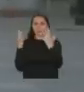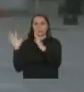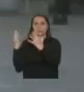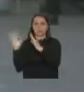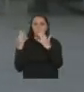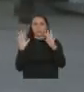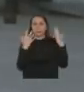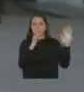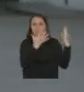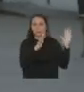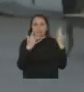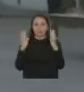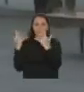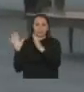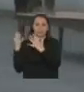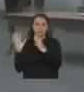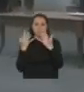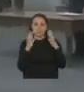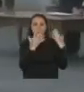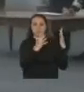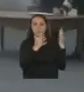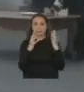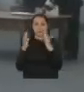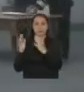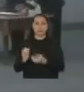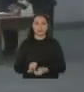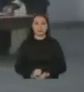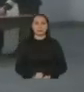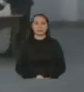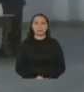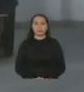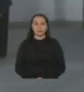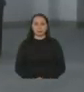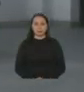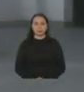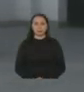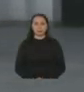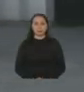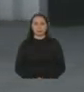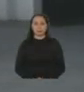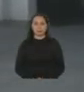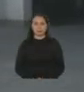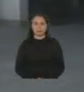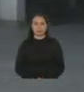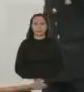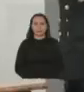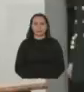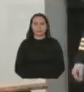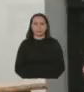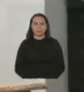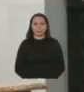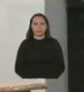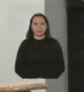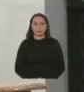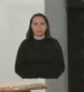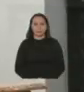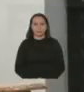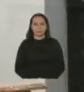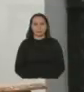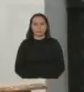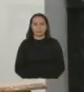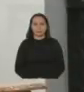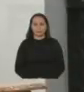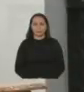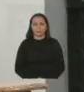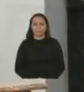que quisiera replicar es que yo creo que la política chilena tiene que cambiar y dejarnos de estar siendo agresivos. Está bien, pueden